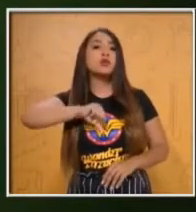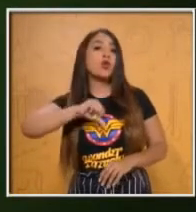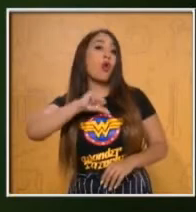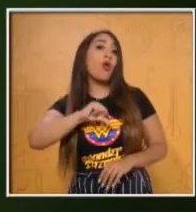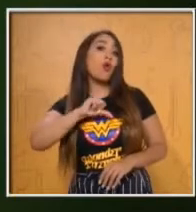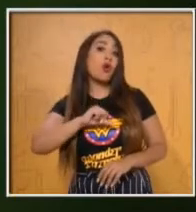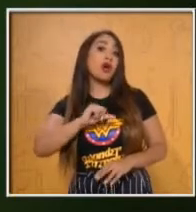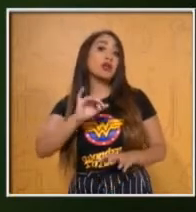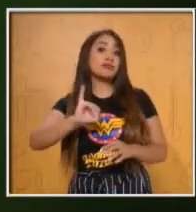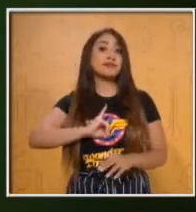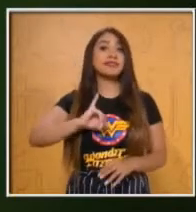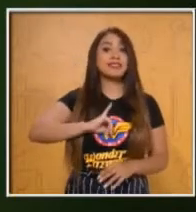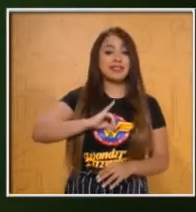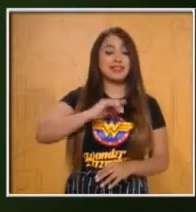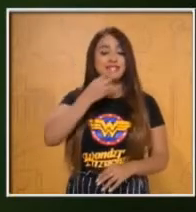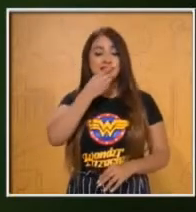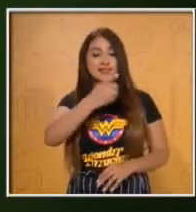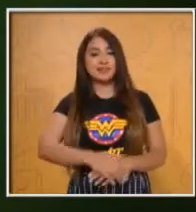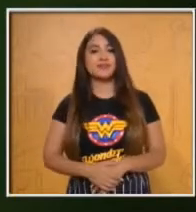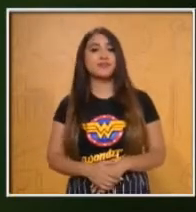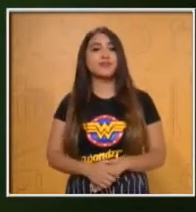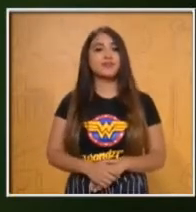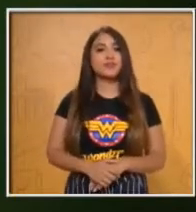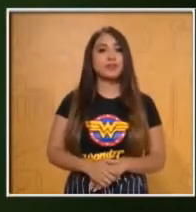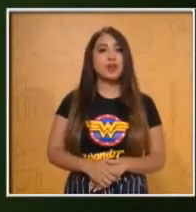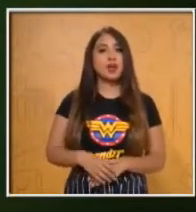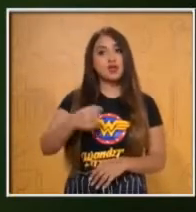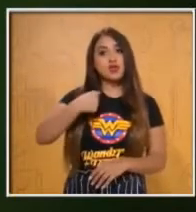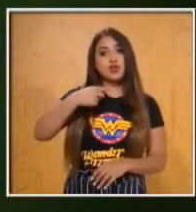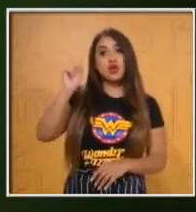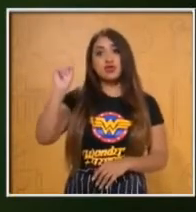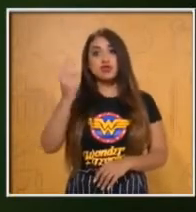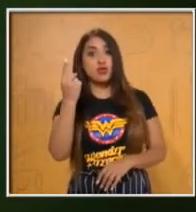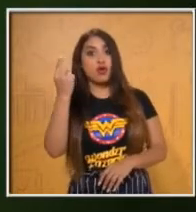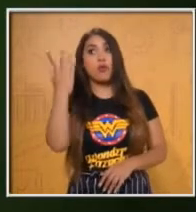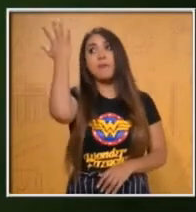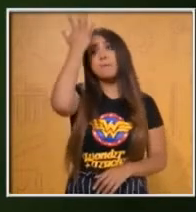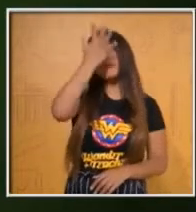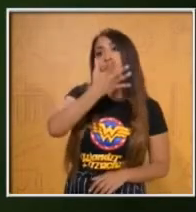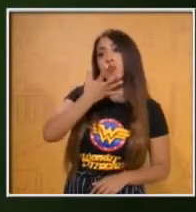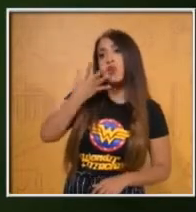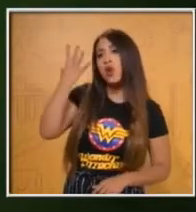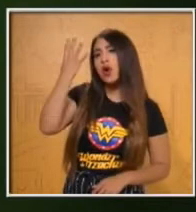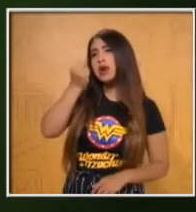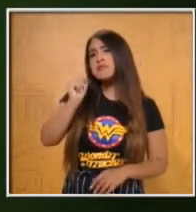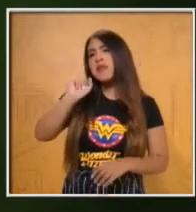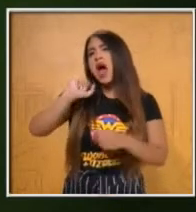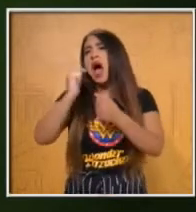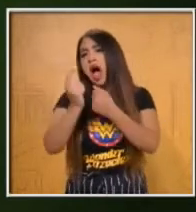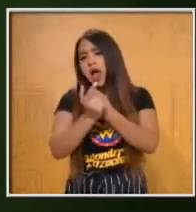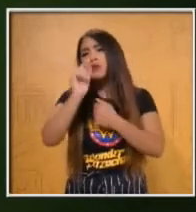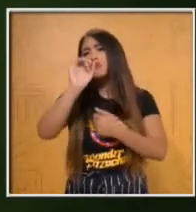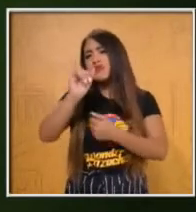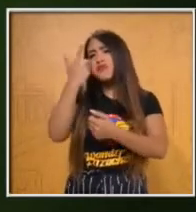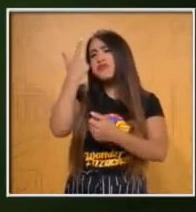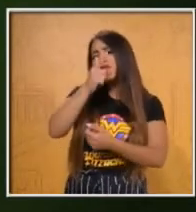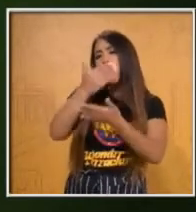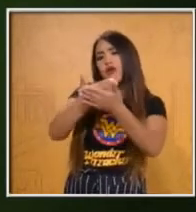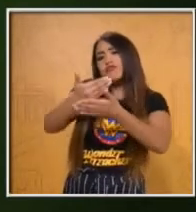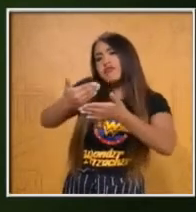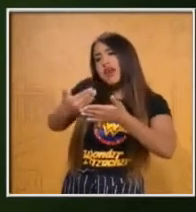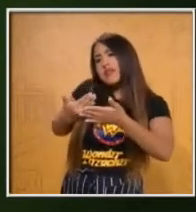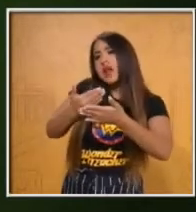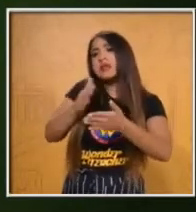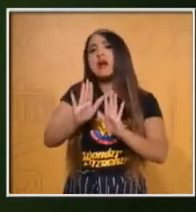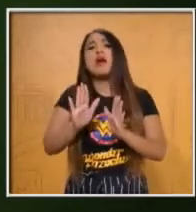muy interesante, dice así: soy bonito por delante, algo feo por detrás, me transformo